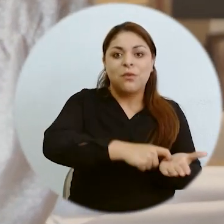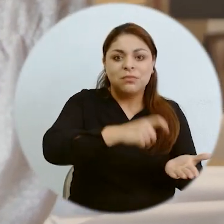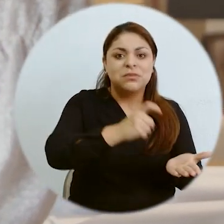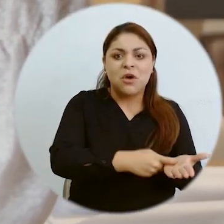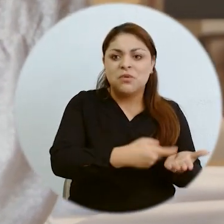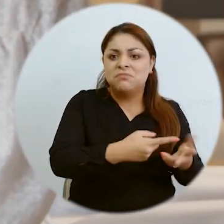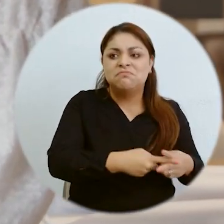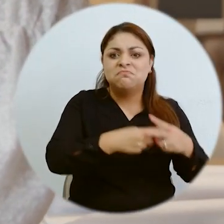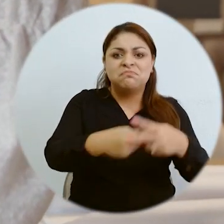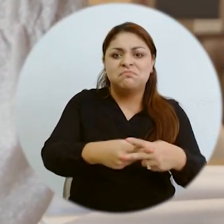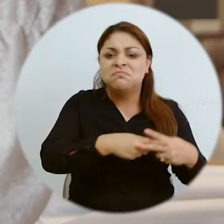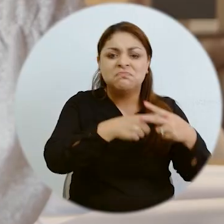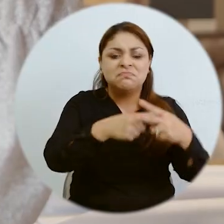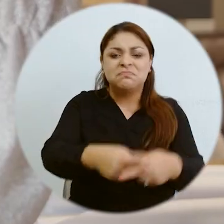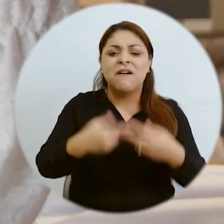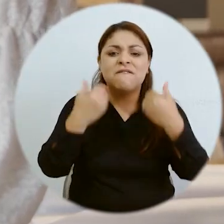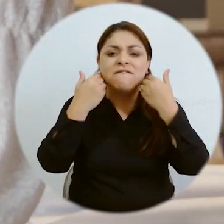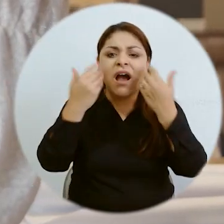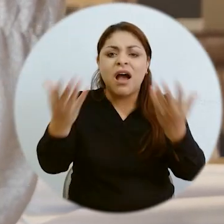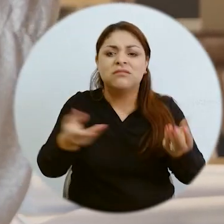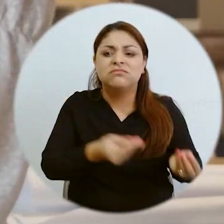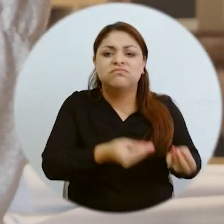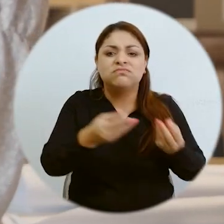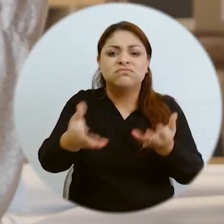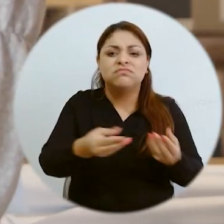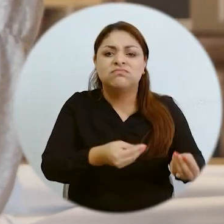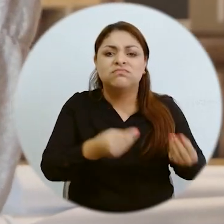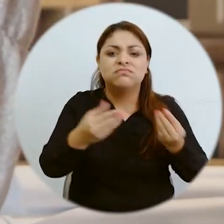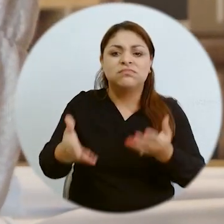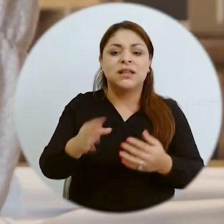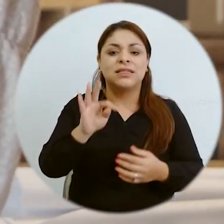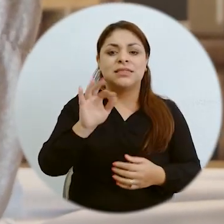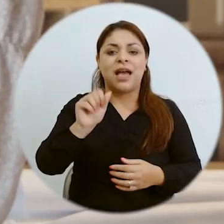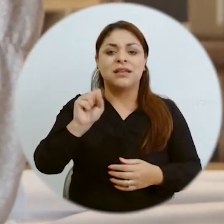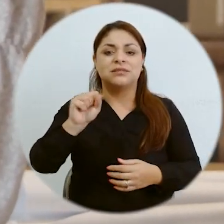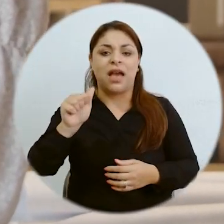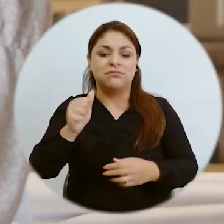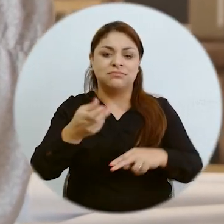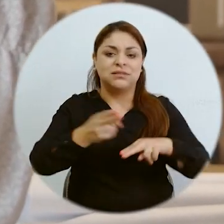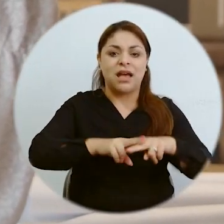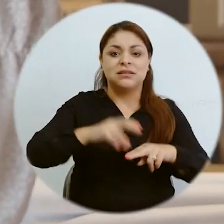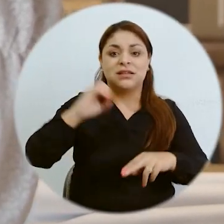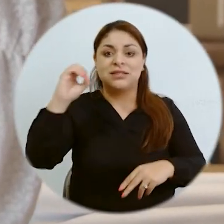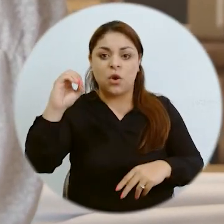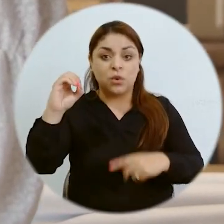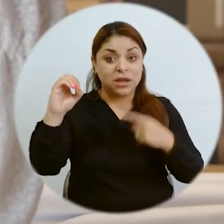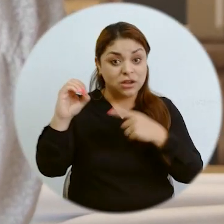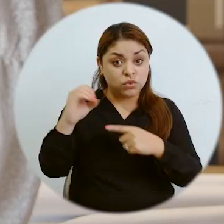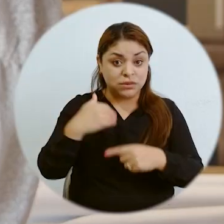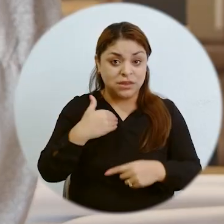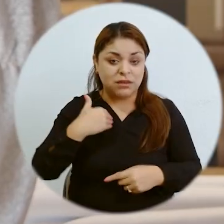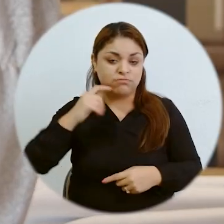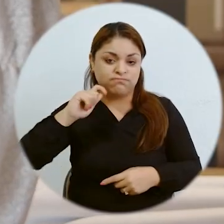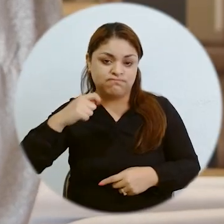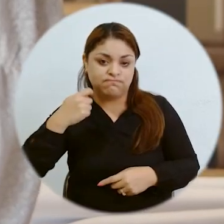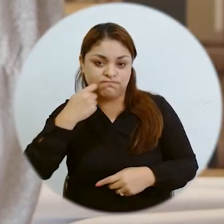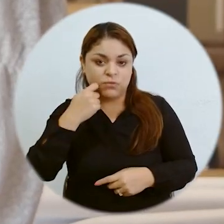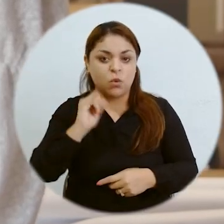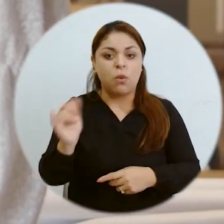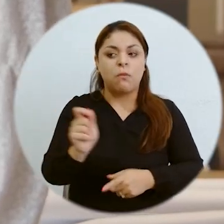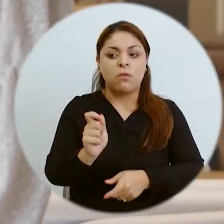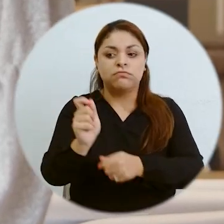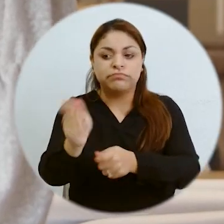endeúdese y le damos todas las facilidades, le damos tasa cero, que todo eso tiene